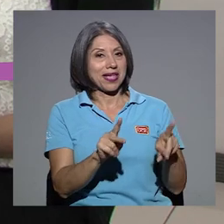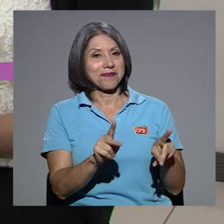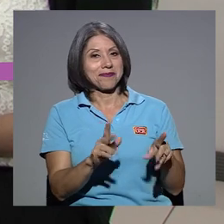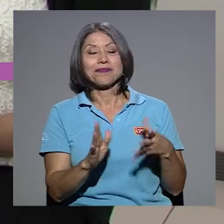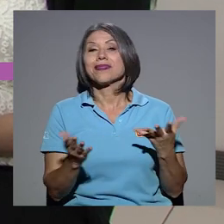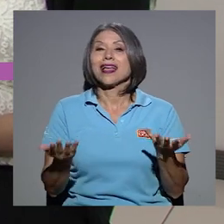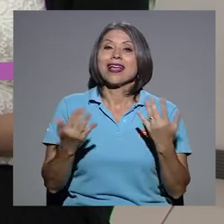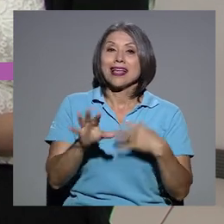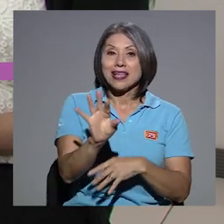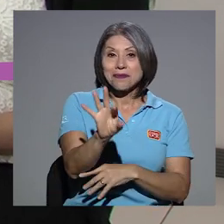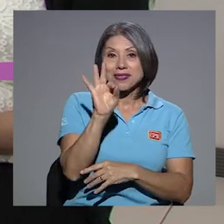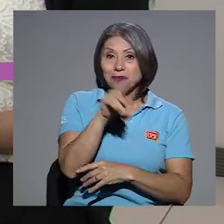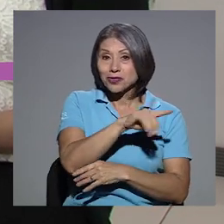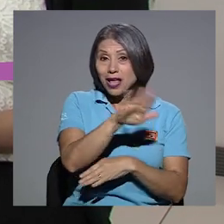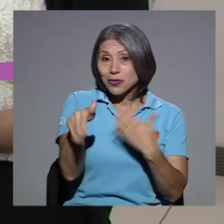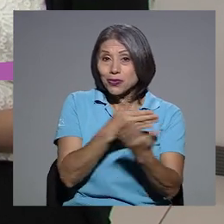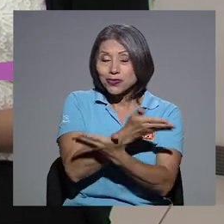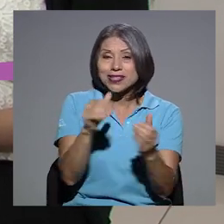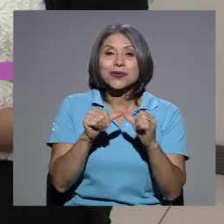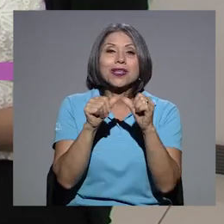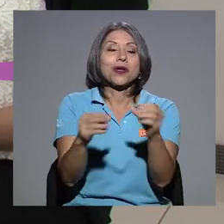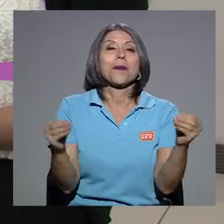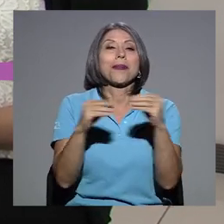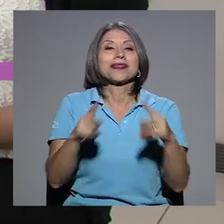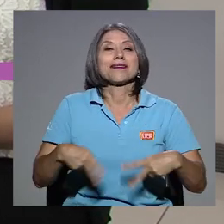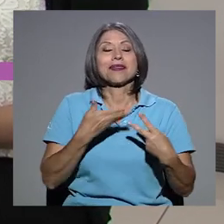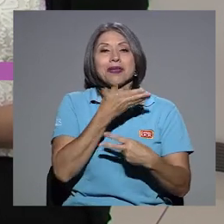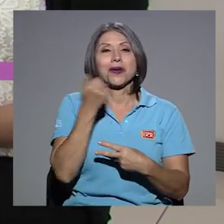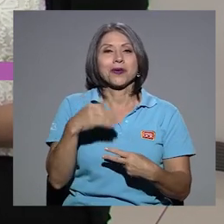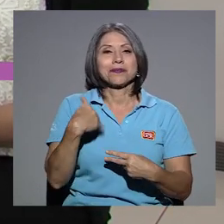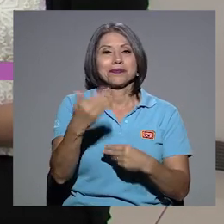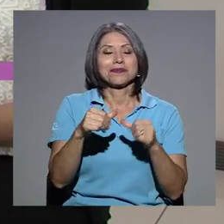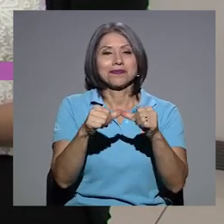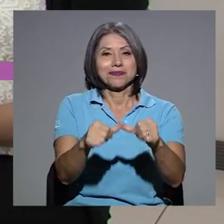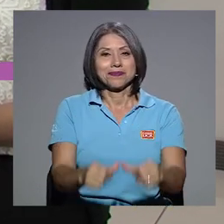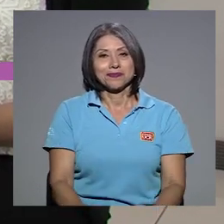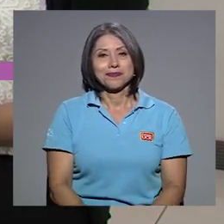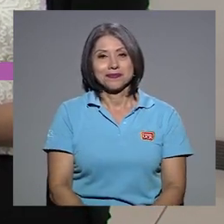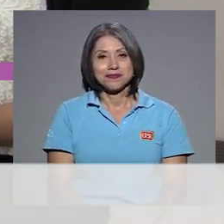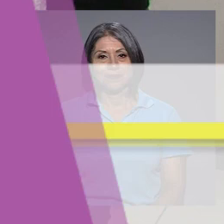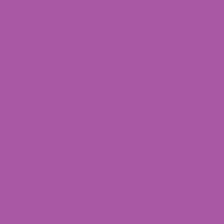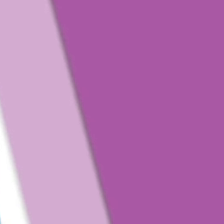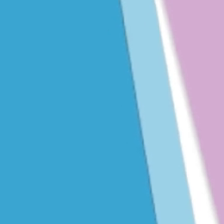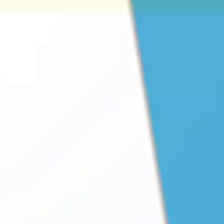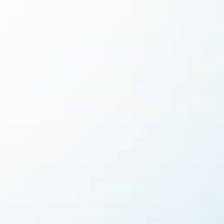esta conversación. Los invitamos a todos a que continúen con más de Vivir Mejor. Ya regresamos.